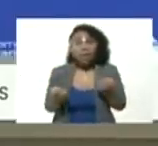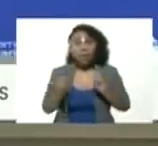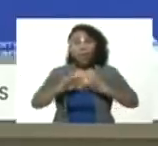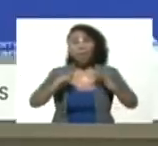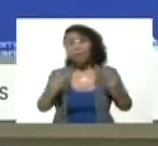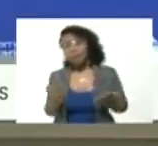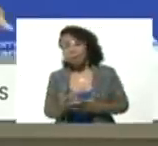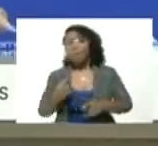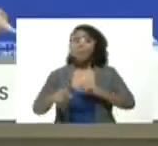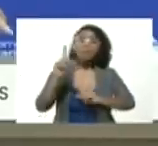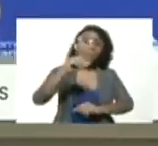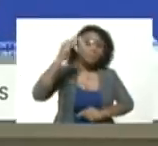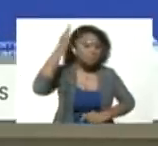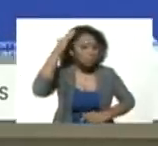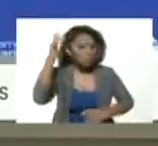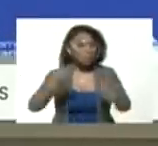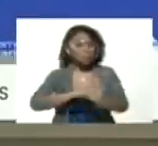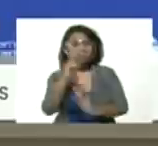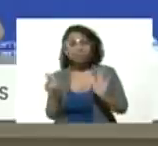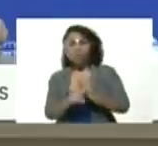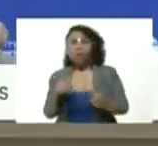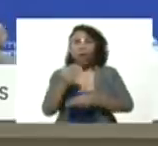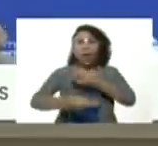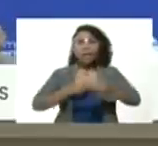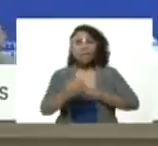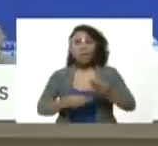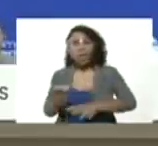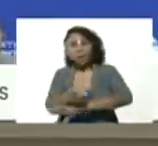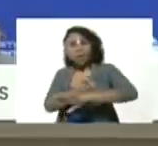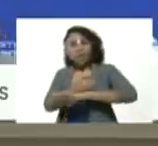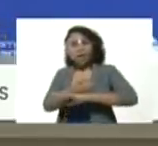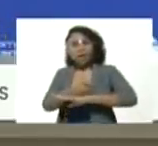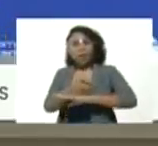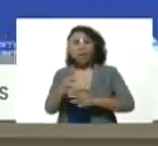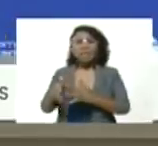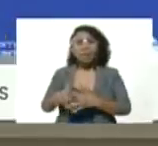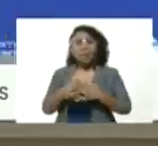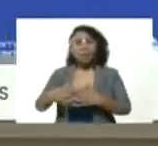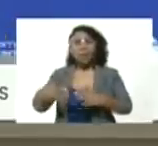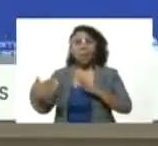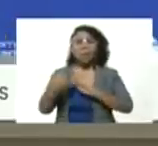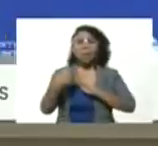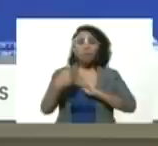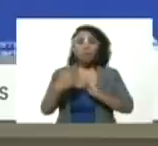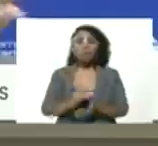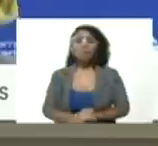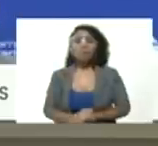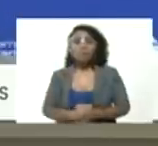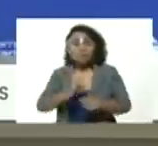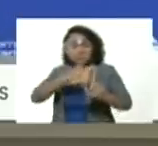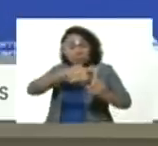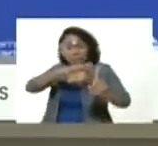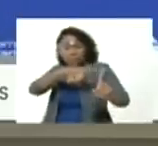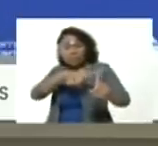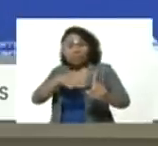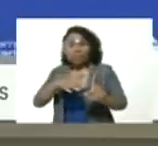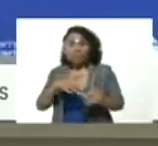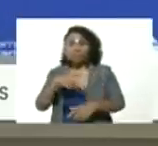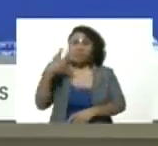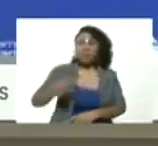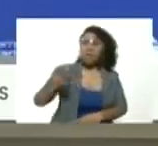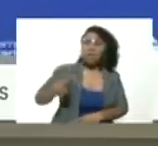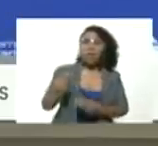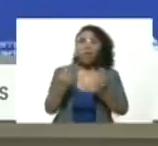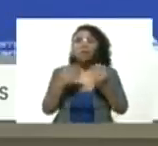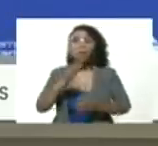Pero sabemos también lo que han hecho el extremismo y el gobierno de los Estados Unidos: perseguir nuestros recursos, negar los recursos para